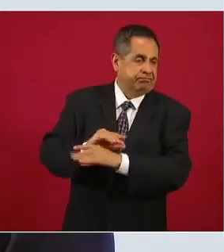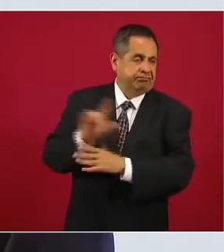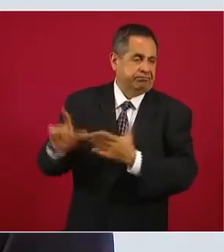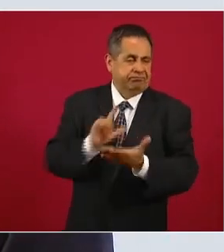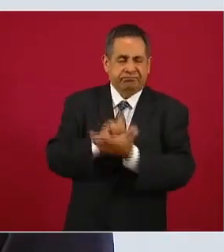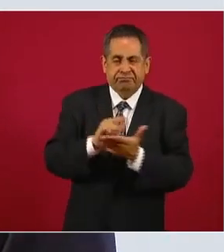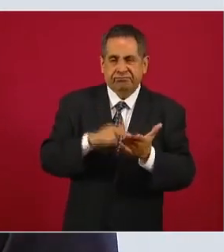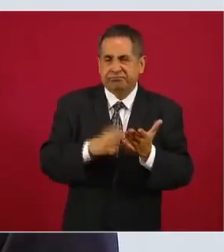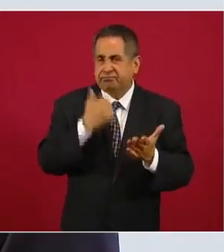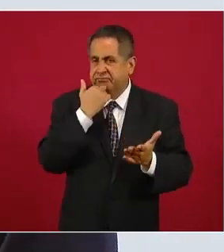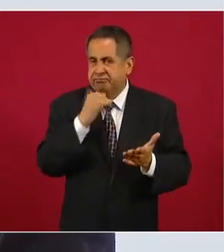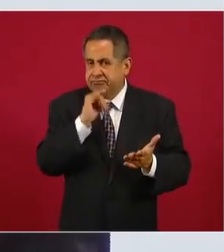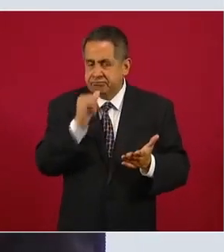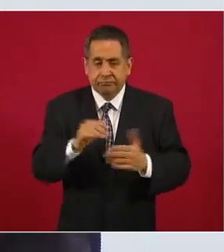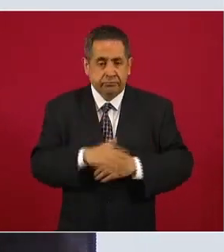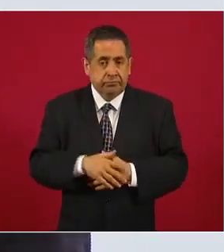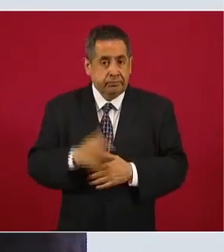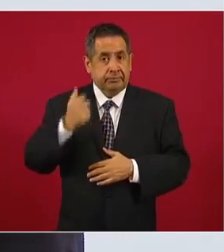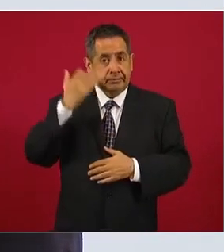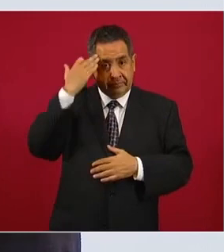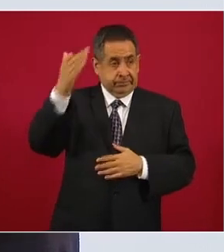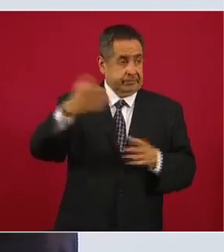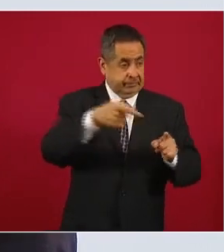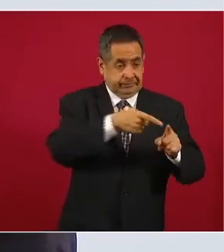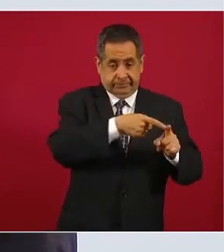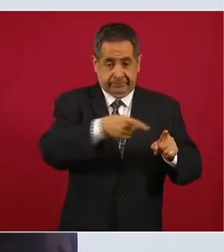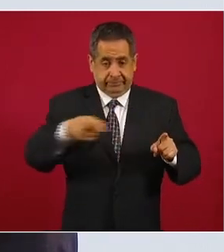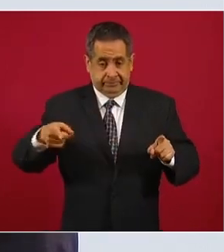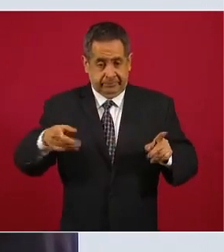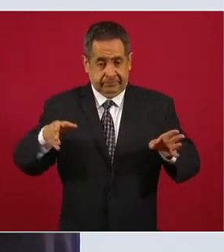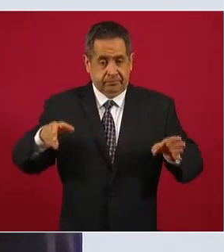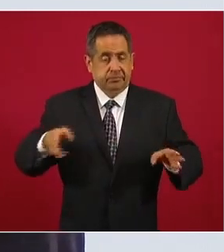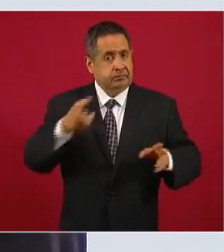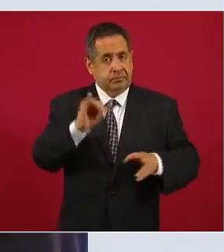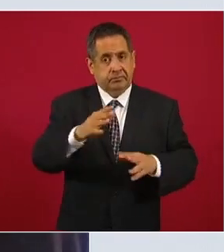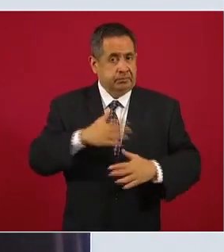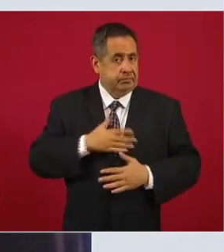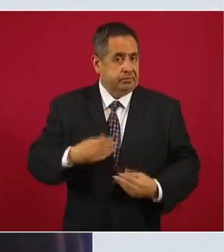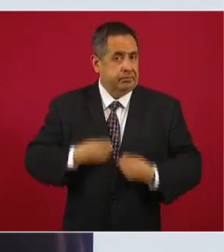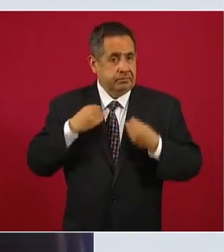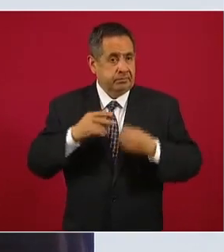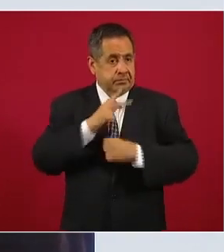Esa etapa trágica de la vida del país